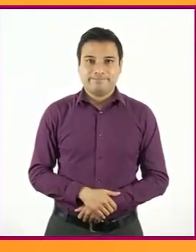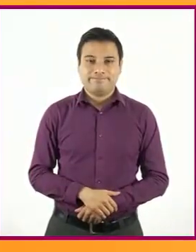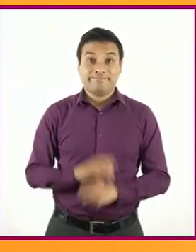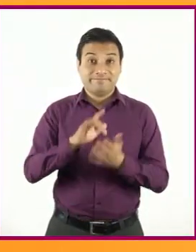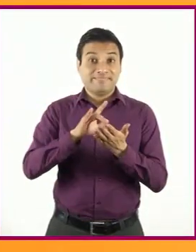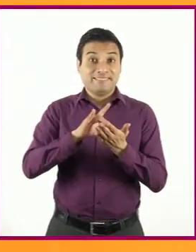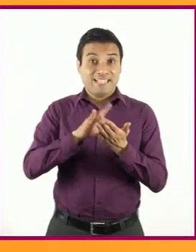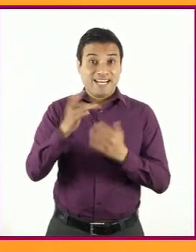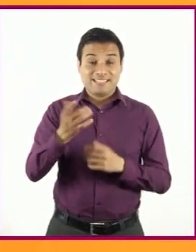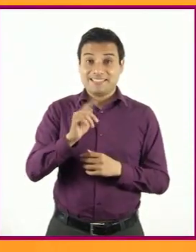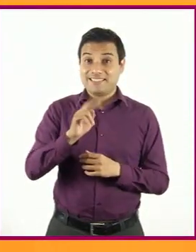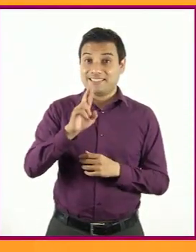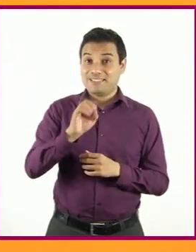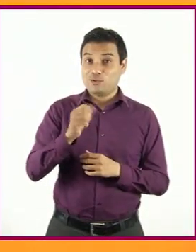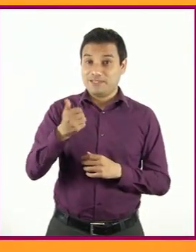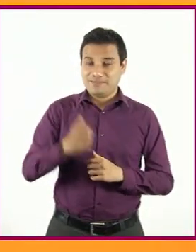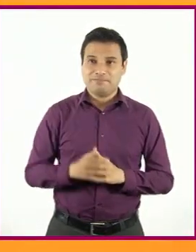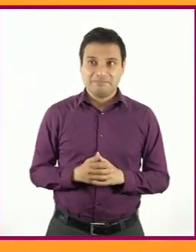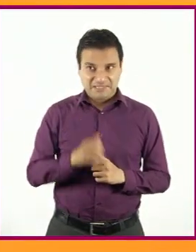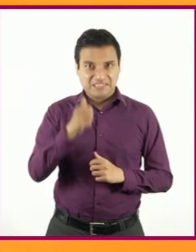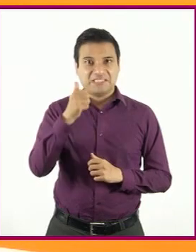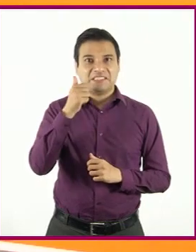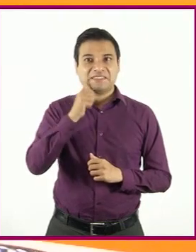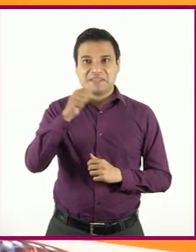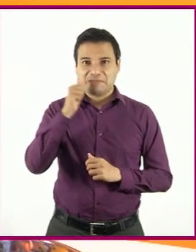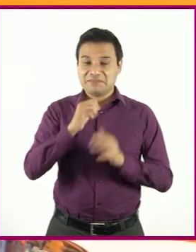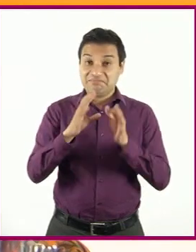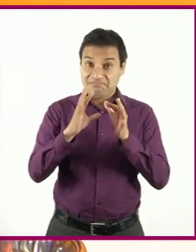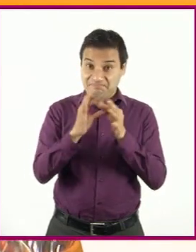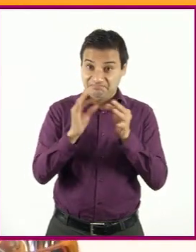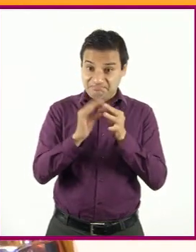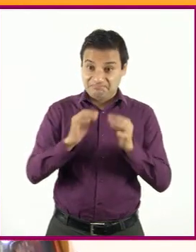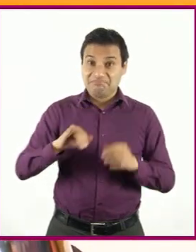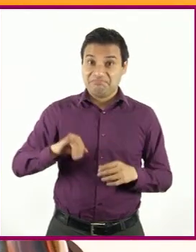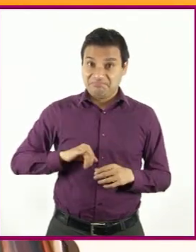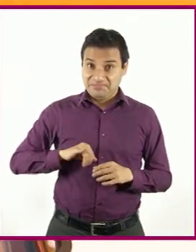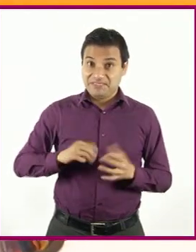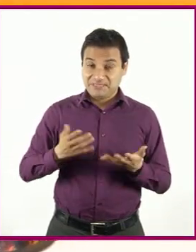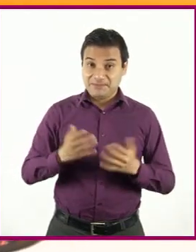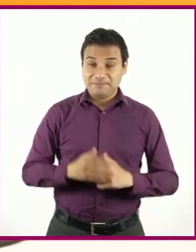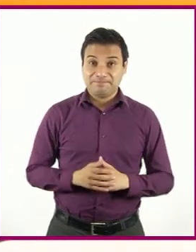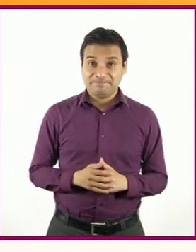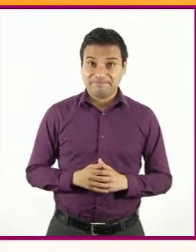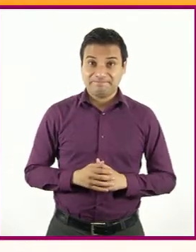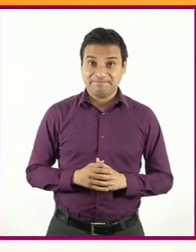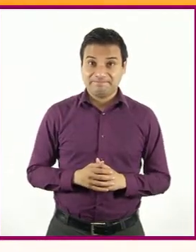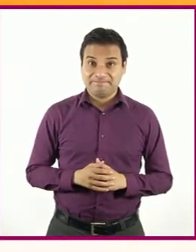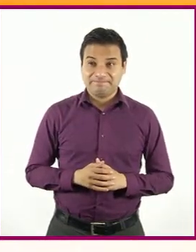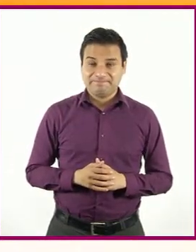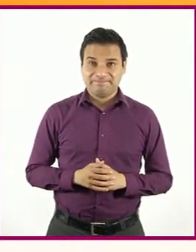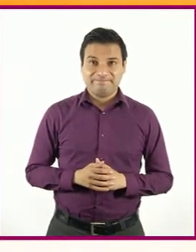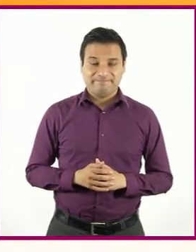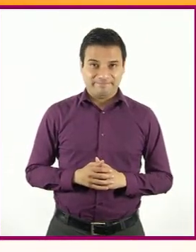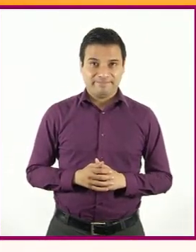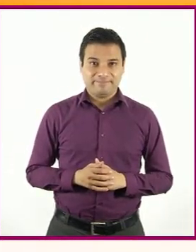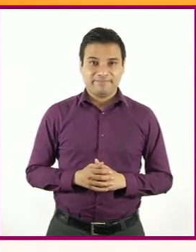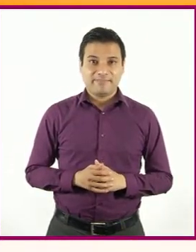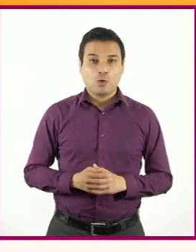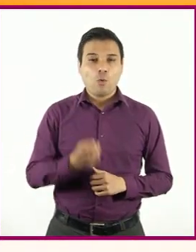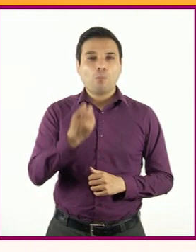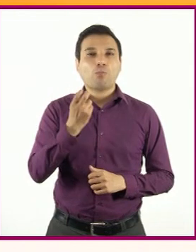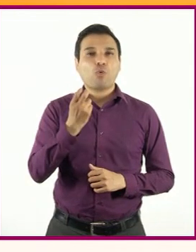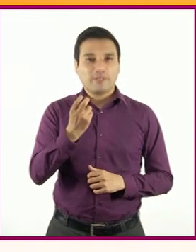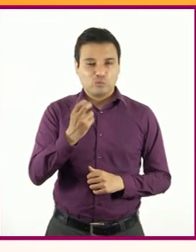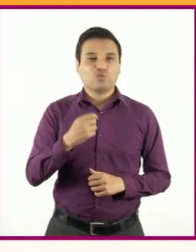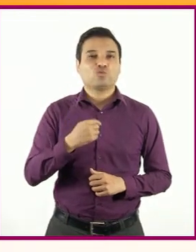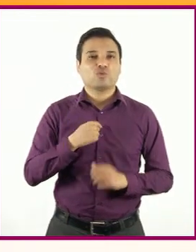Gracias, TR06. Siempre tan oportuno con tus cápsulas informativas. Por esa y otras razones, decidí estudiar diseño